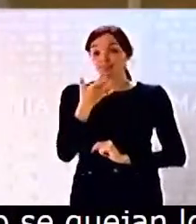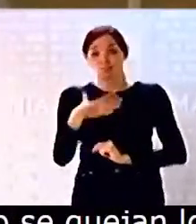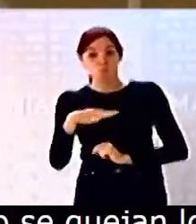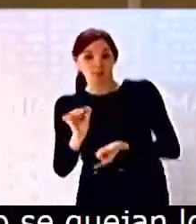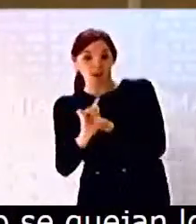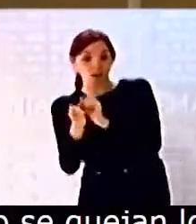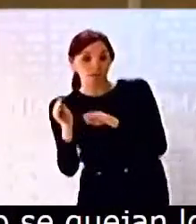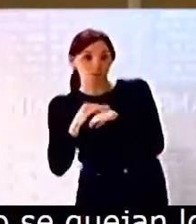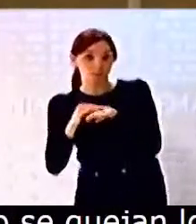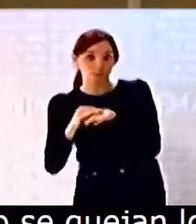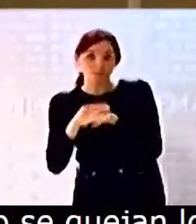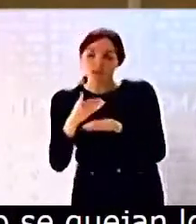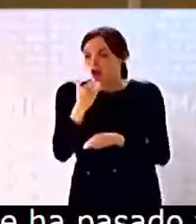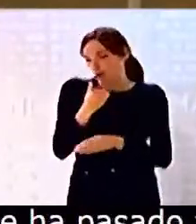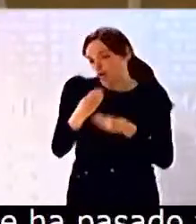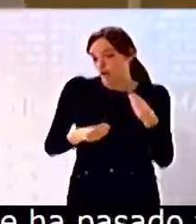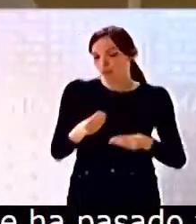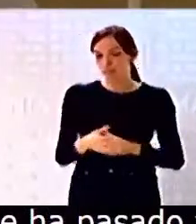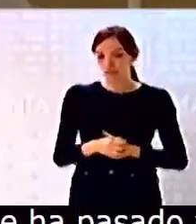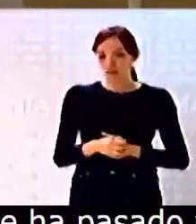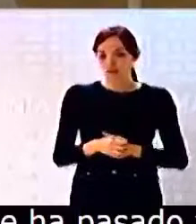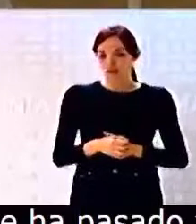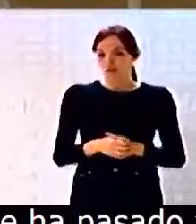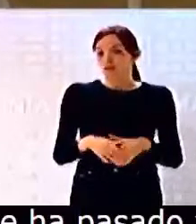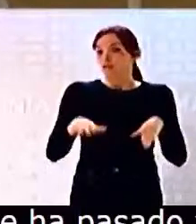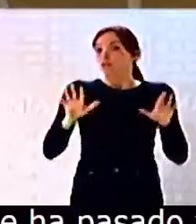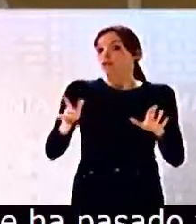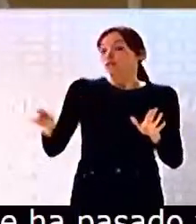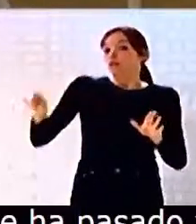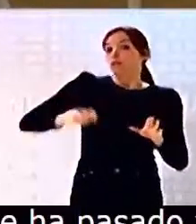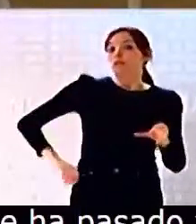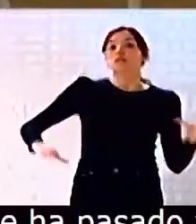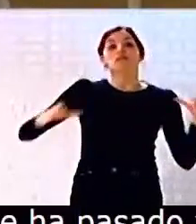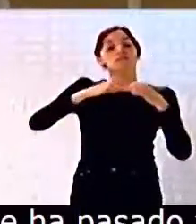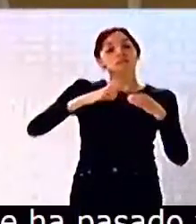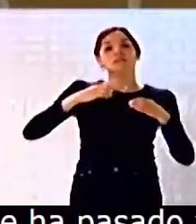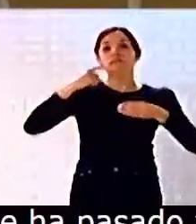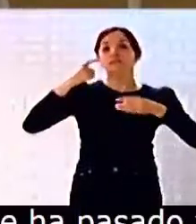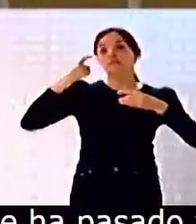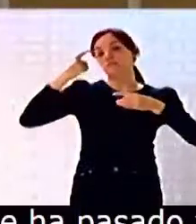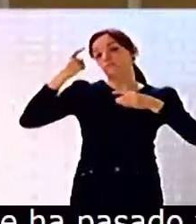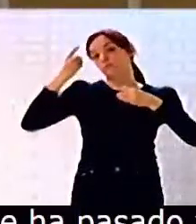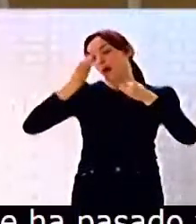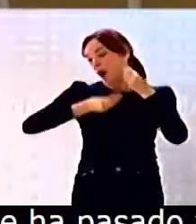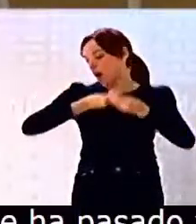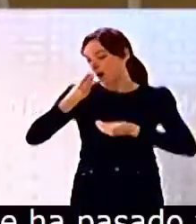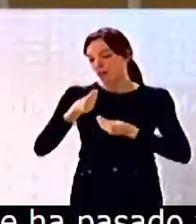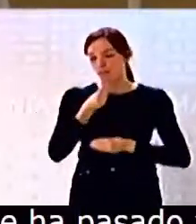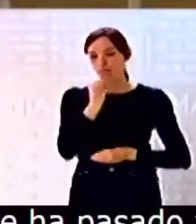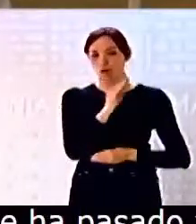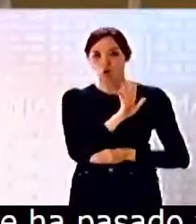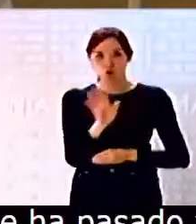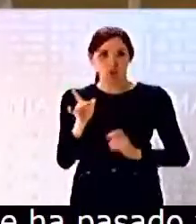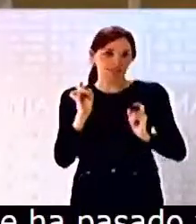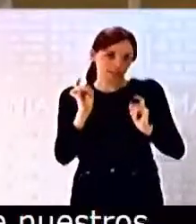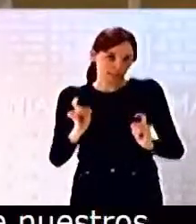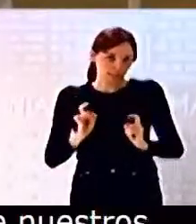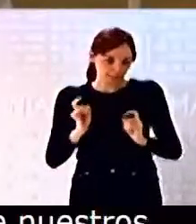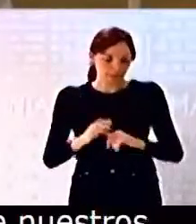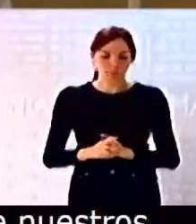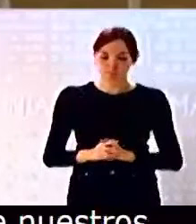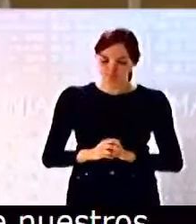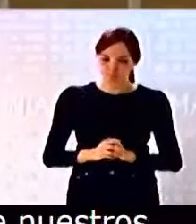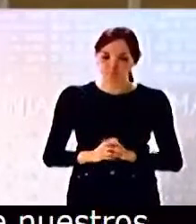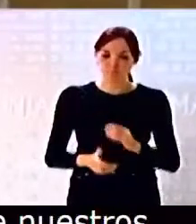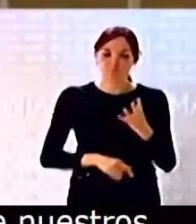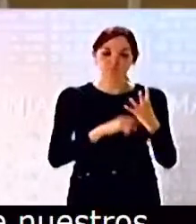situación, pues se reconduce, ¿no? Pero que nuestros profesionales lo hacen con el mejor de los ánimos. Me pide usted que le